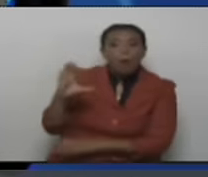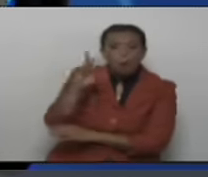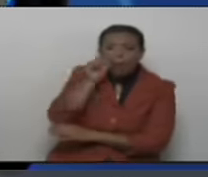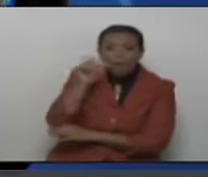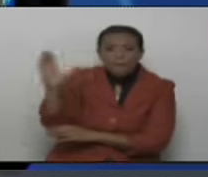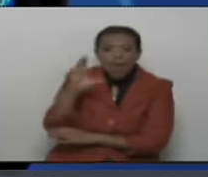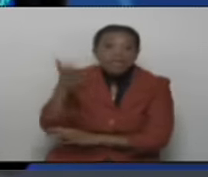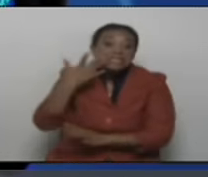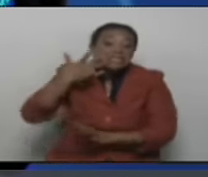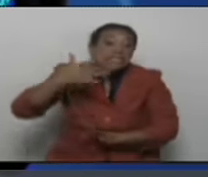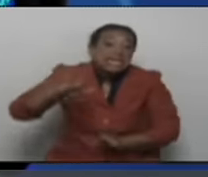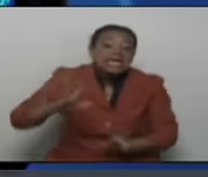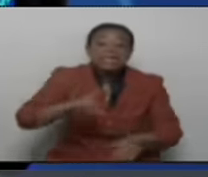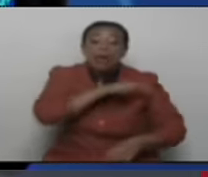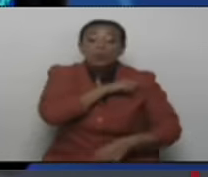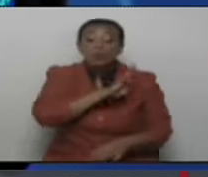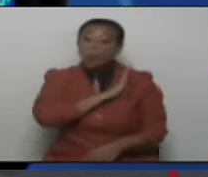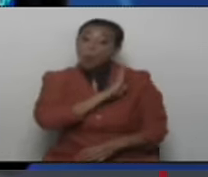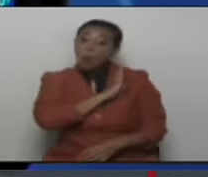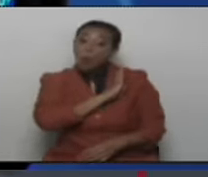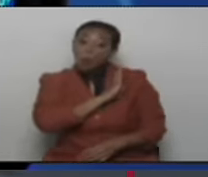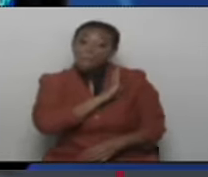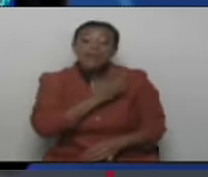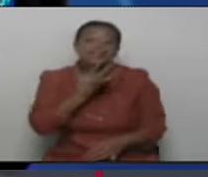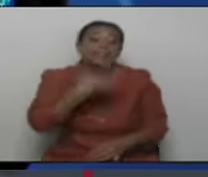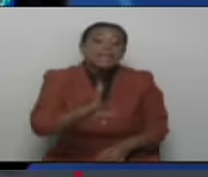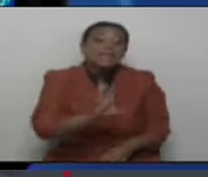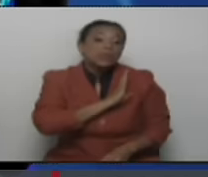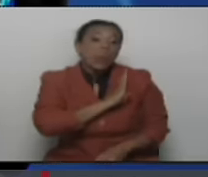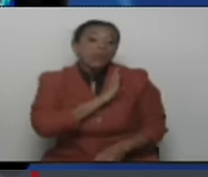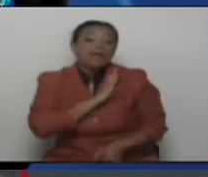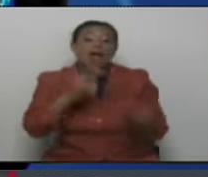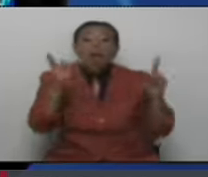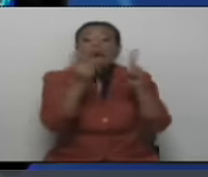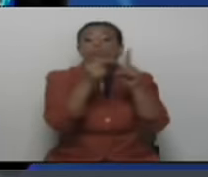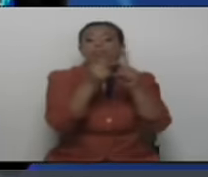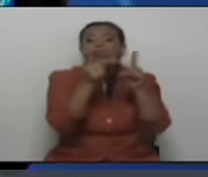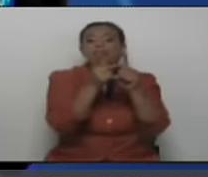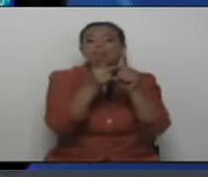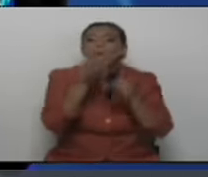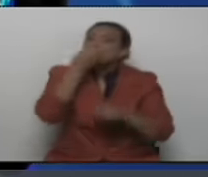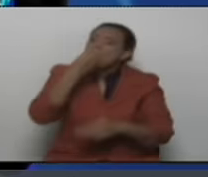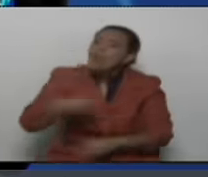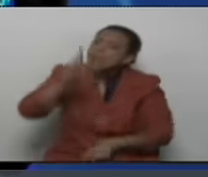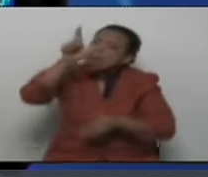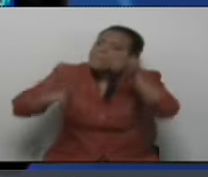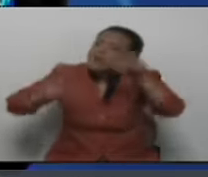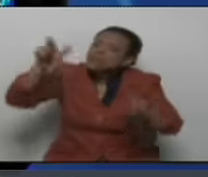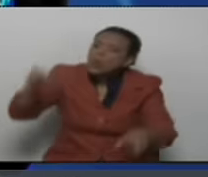que dice que él es el dueño, dicen, él es el hotelero de estos pobres muchachos.